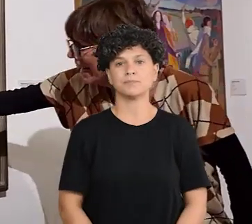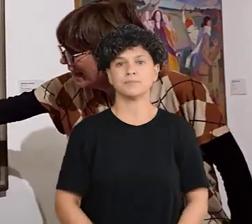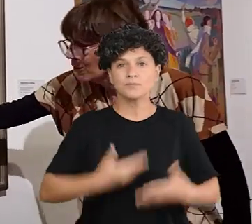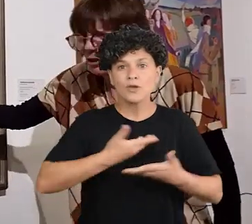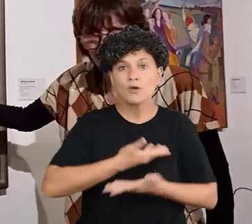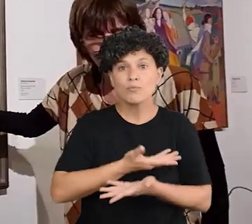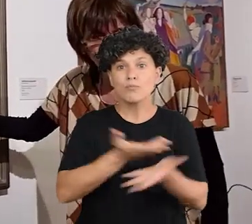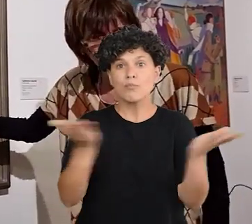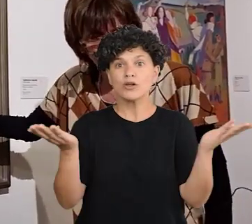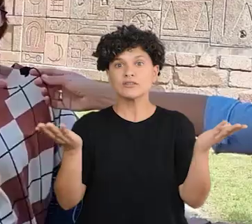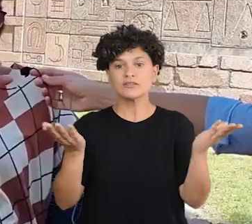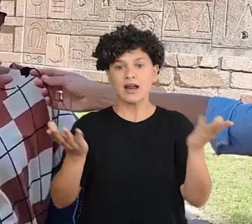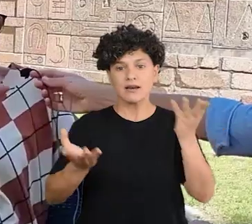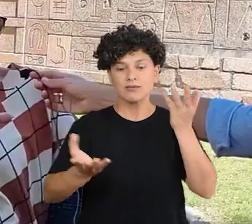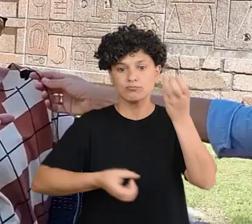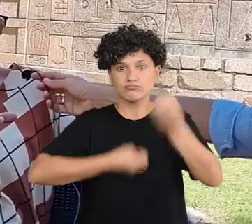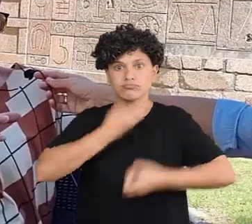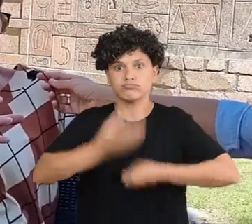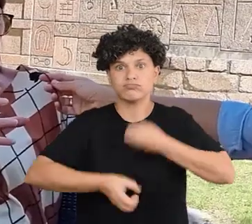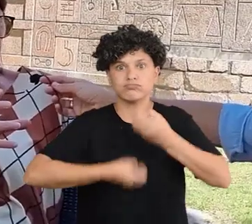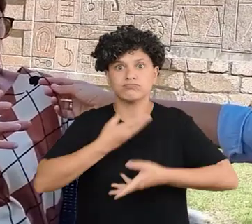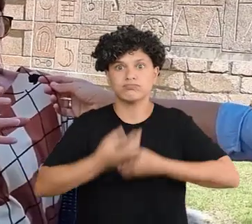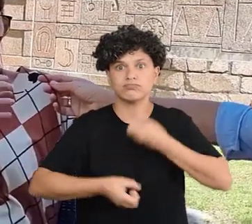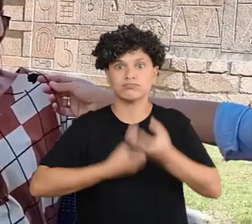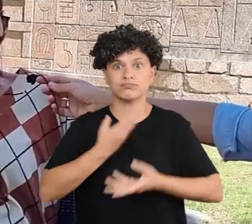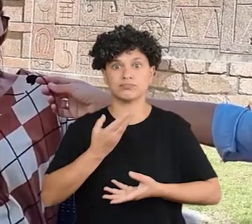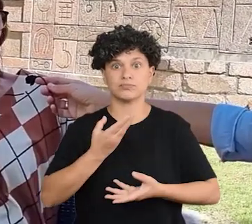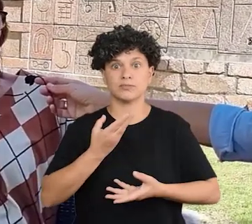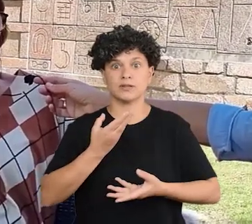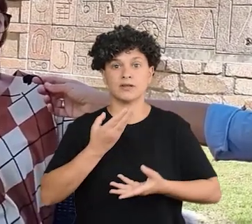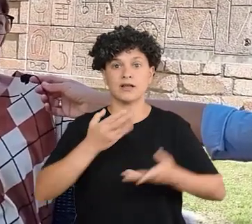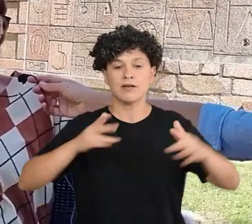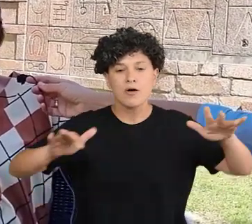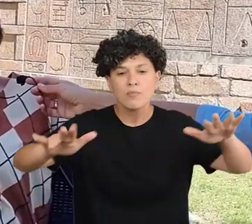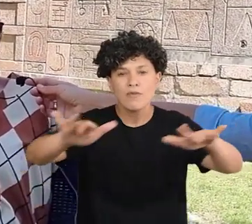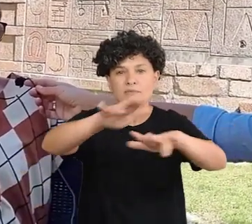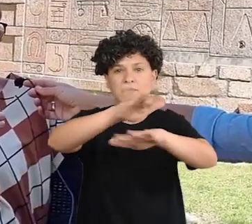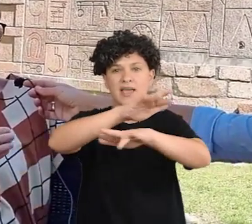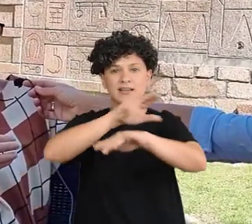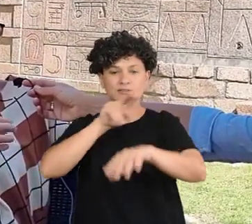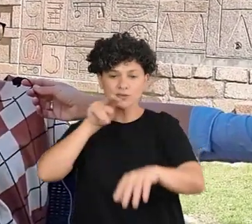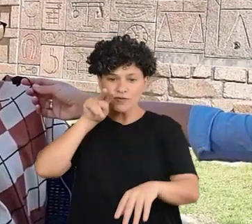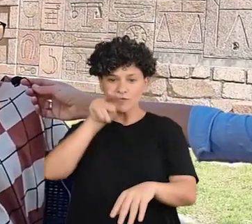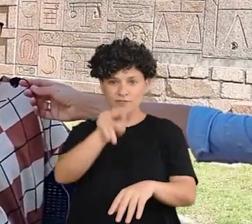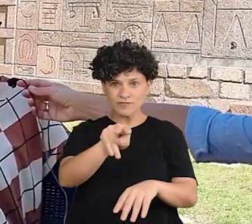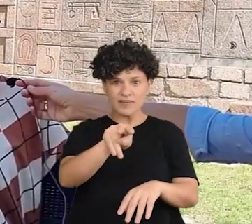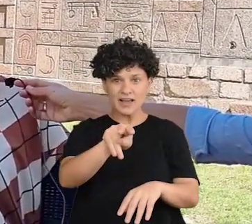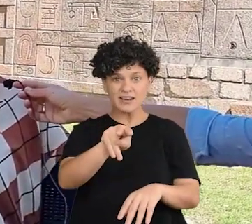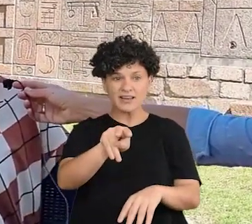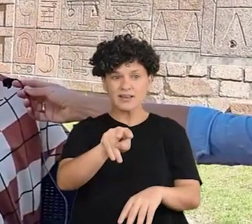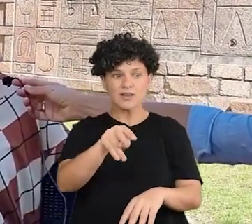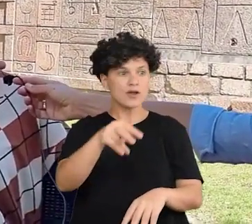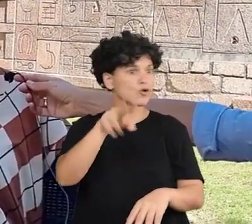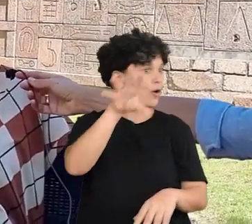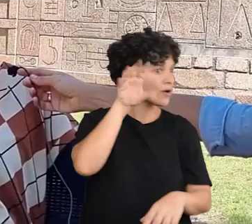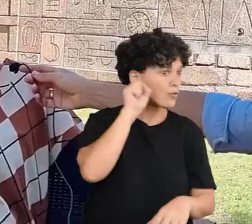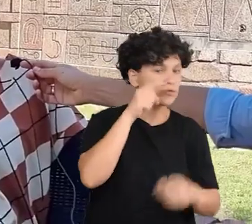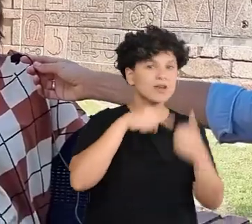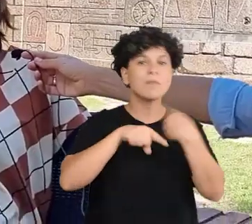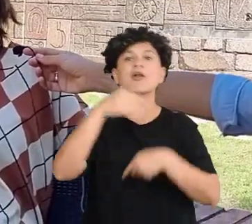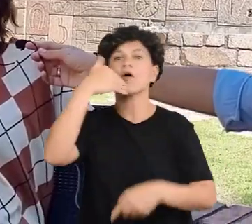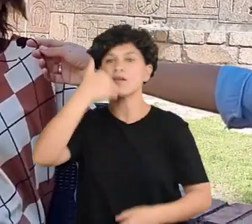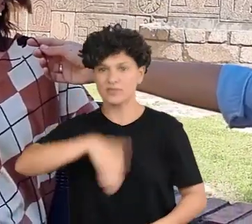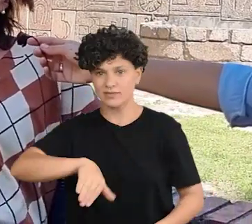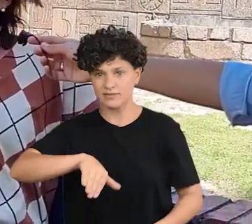Encontrar una veta de expresarse a través del movimiento de otros, el no entender, pero